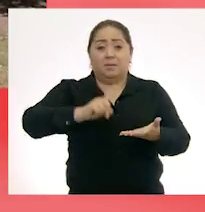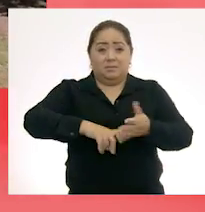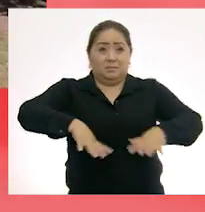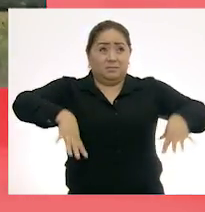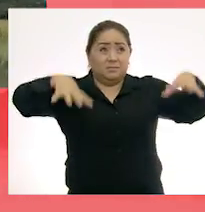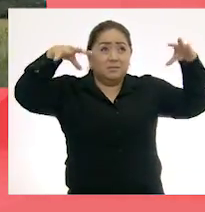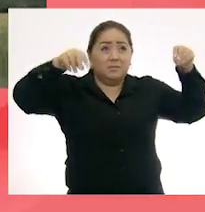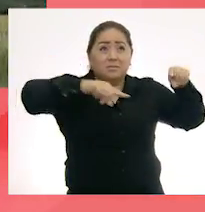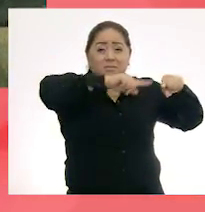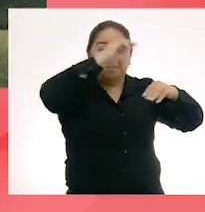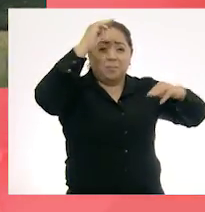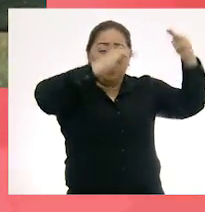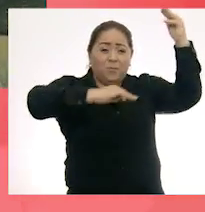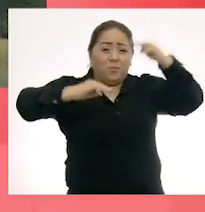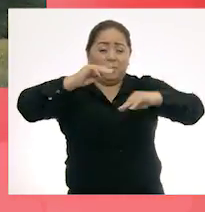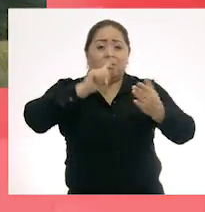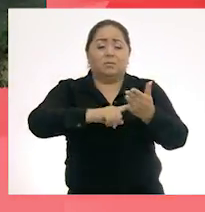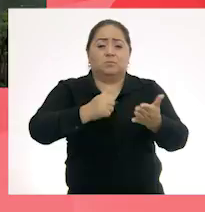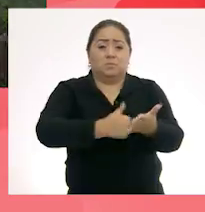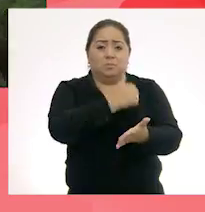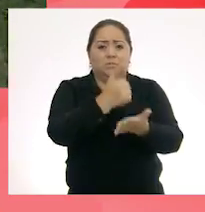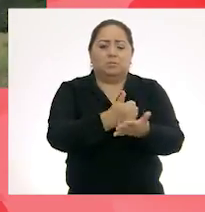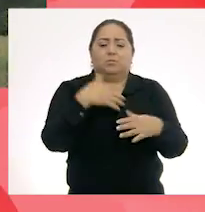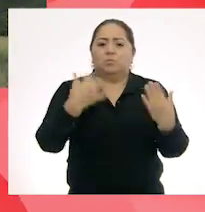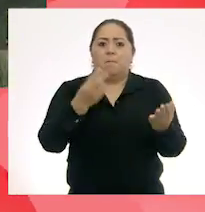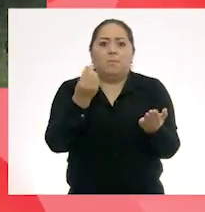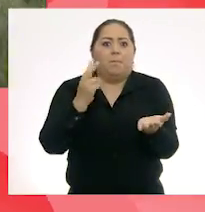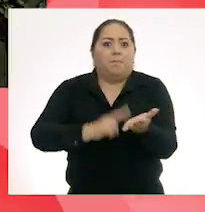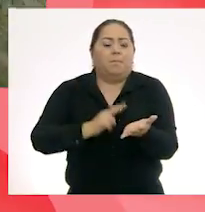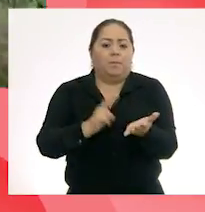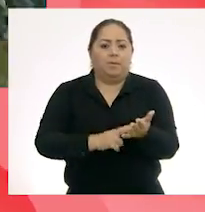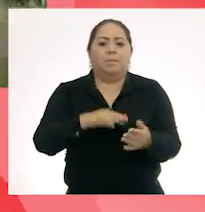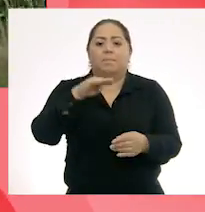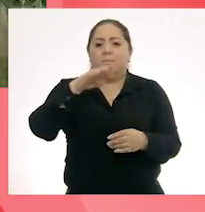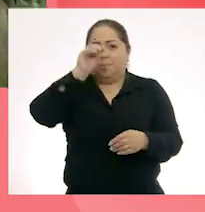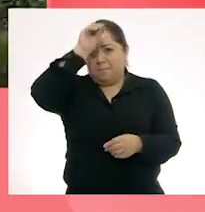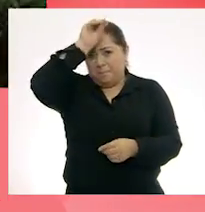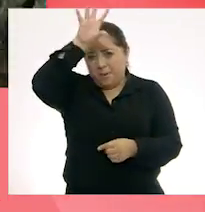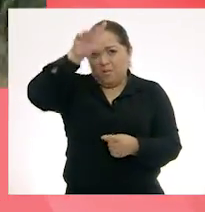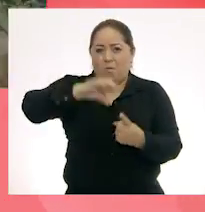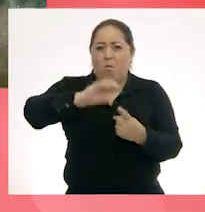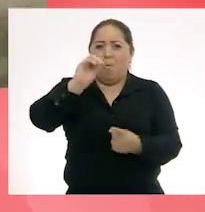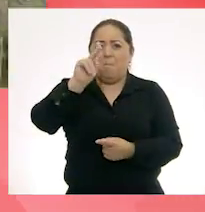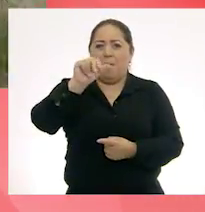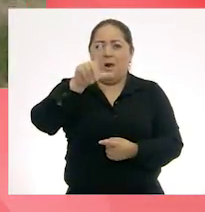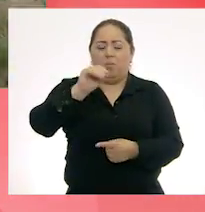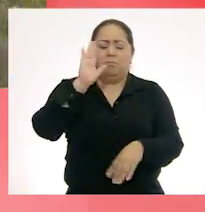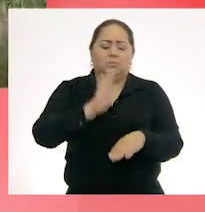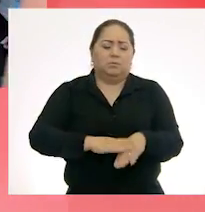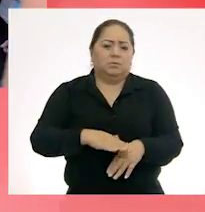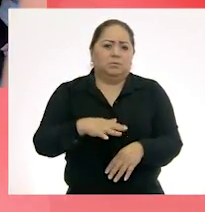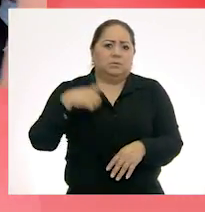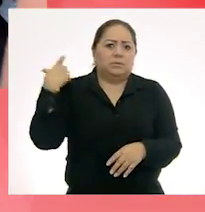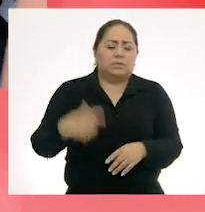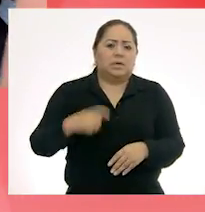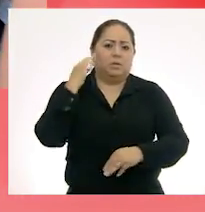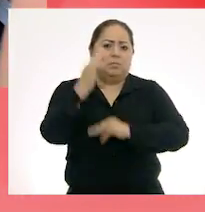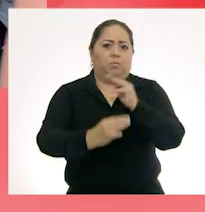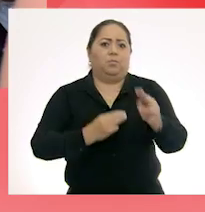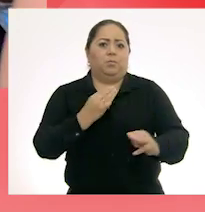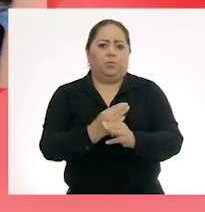que la rodean, esta ciudad posee sus propios tesoros, las minas de ópalo más ricas del mundo.